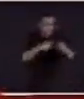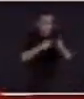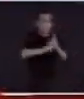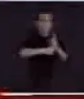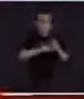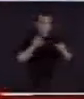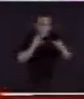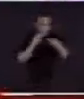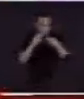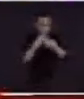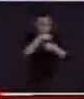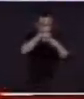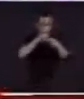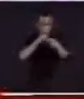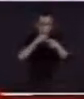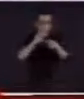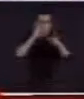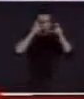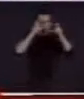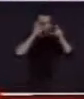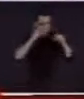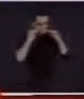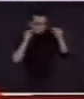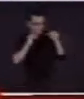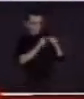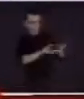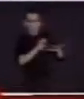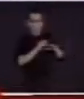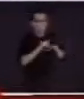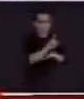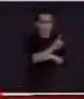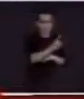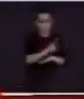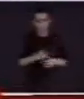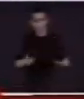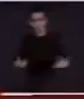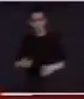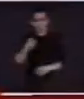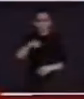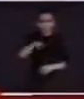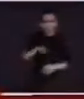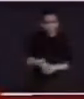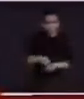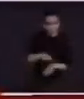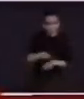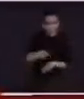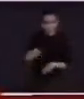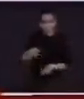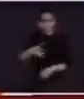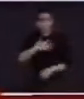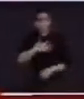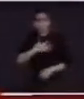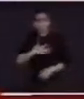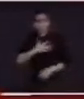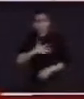Sí, pero llena de cagaditas. Yo no te opero. De niño pilló un catarro y de vez de darle Dalsin, le dieron un poco de foferno,